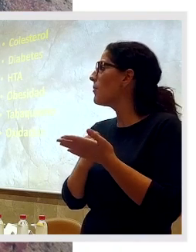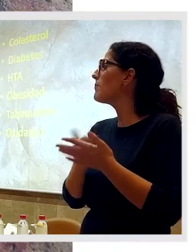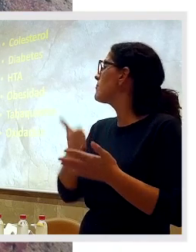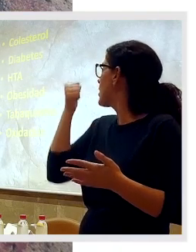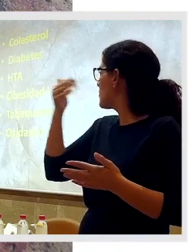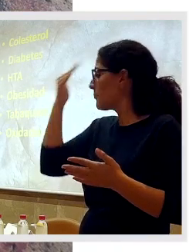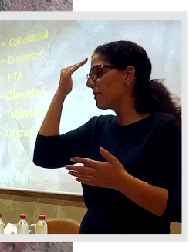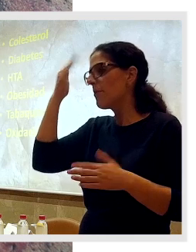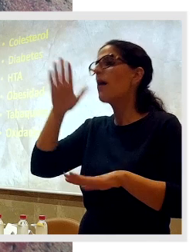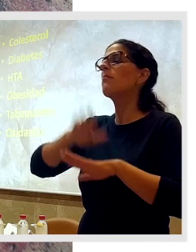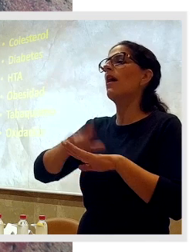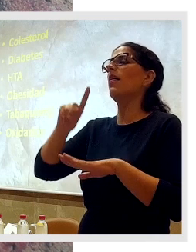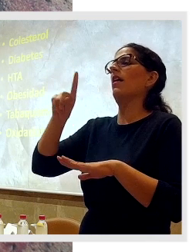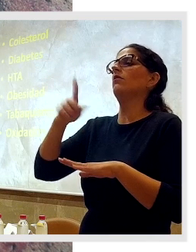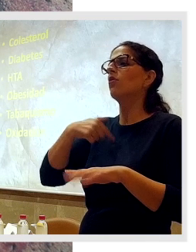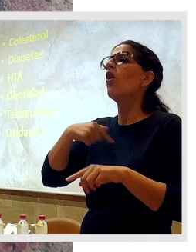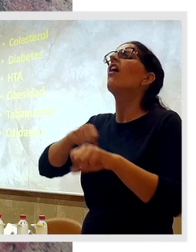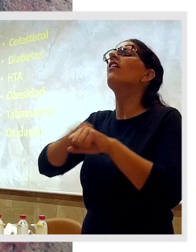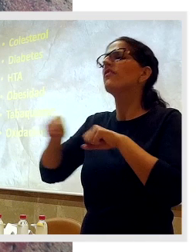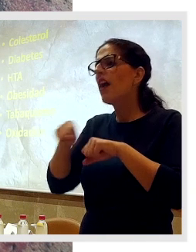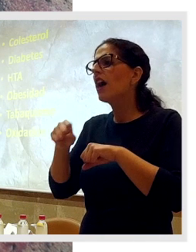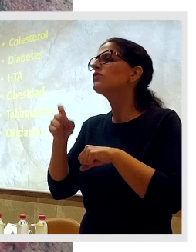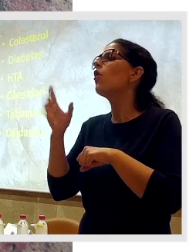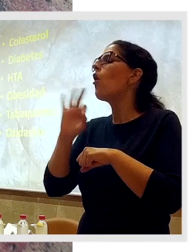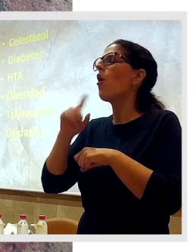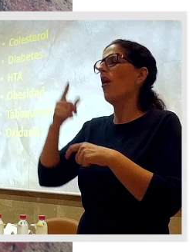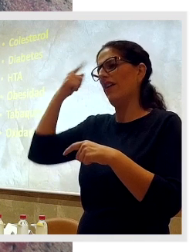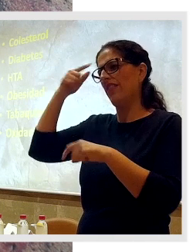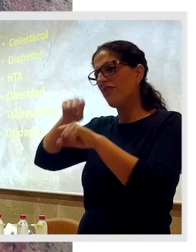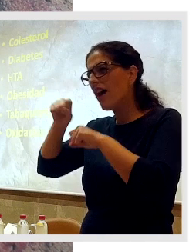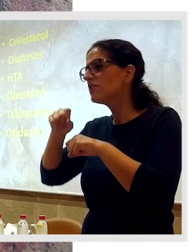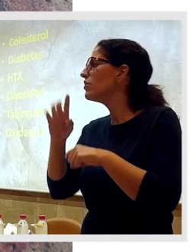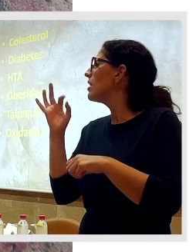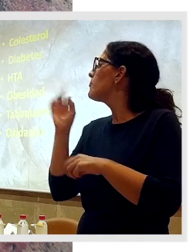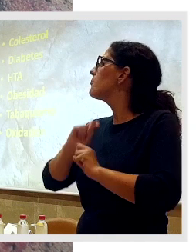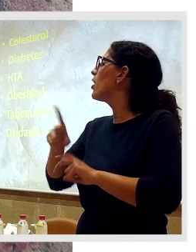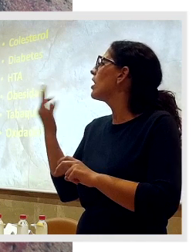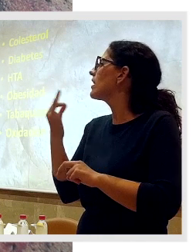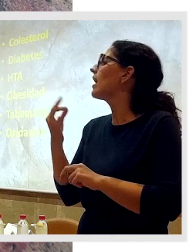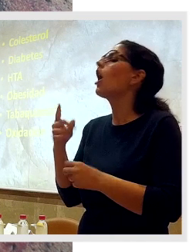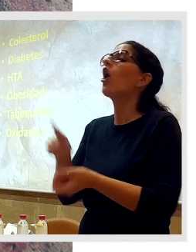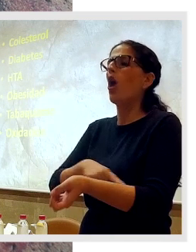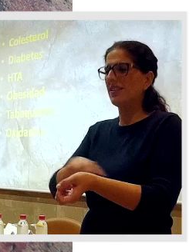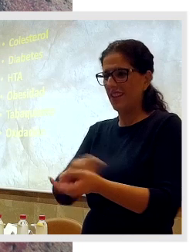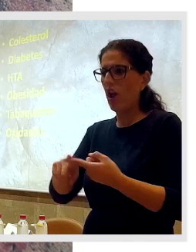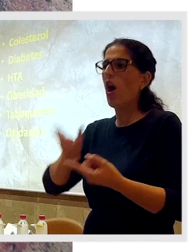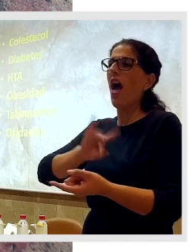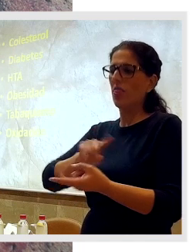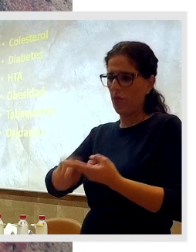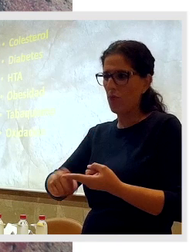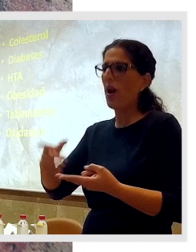para que una persona desarrolle arteriosclerosis y muera de un infarto o de una trombosis cerebral son, por supuesto, el colesterol, la diabetes,